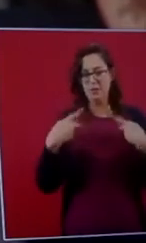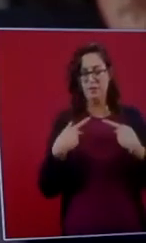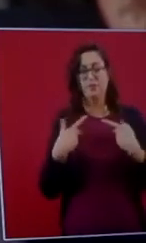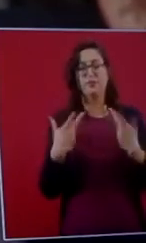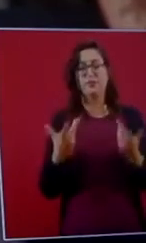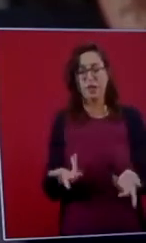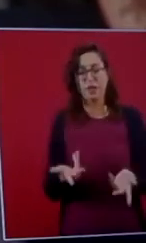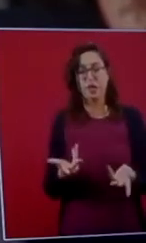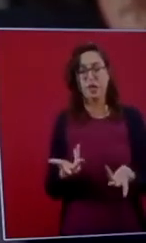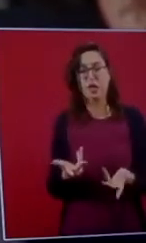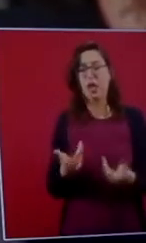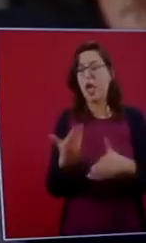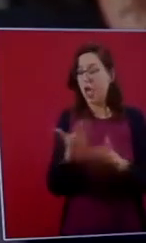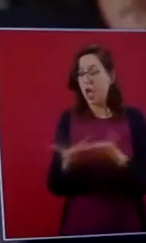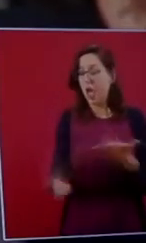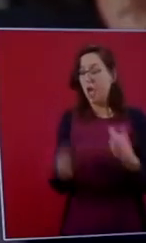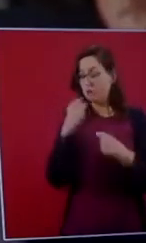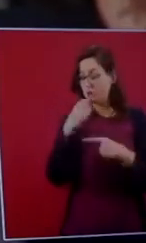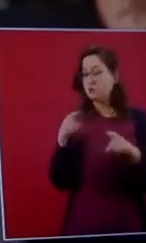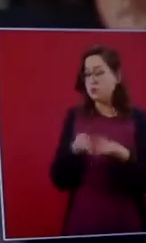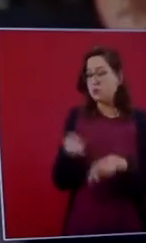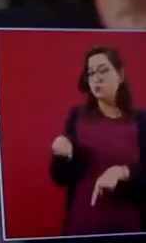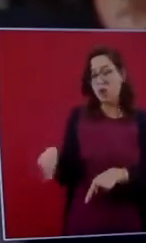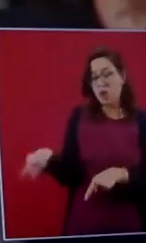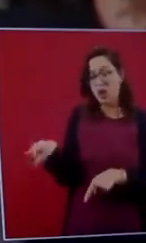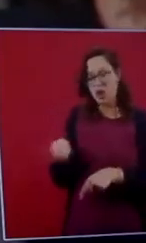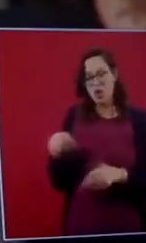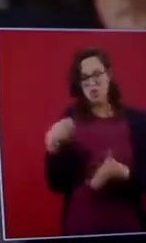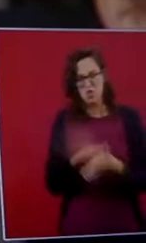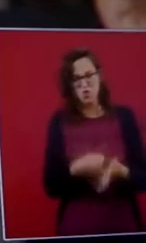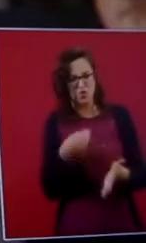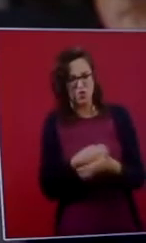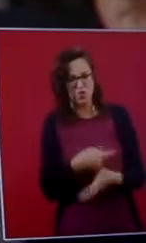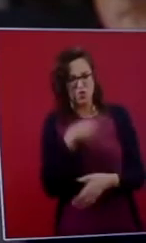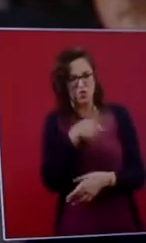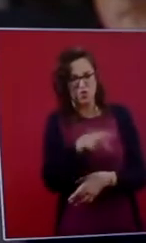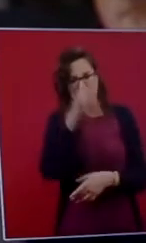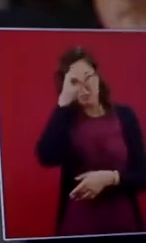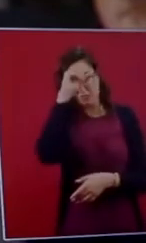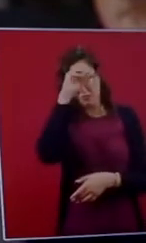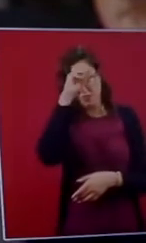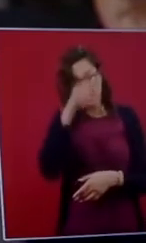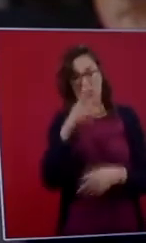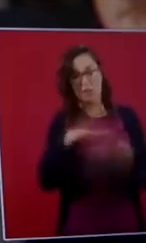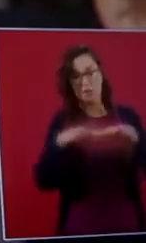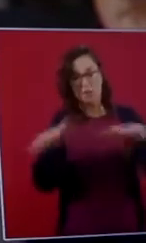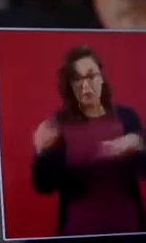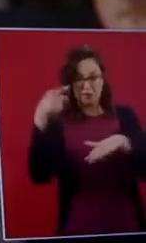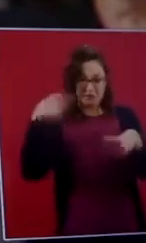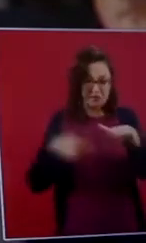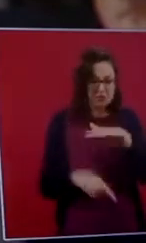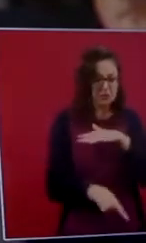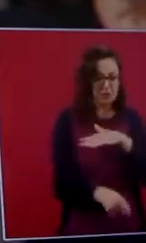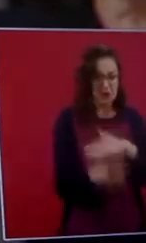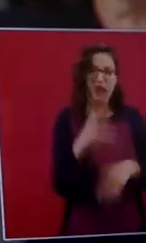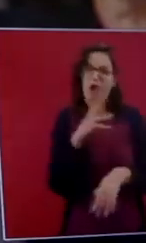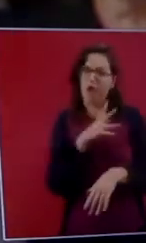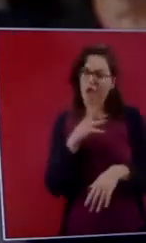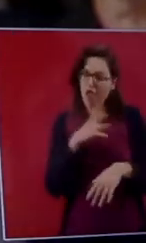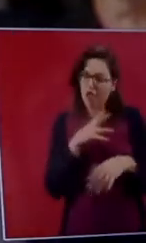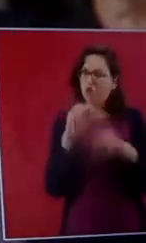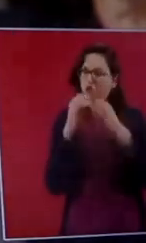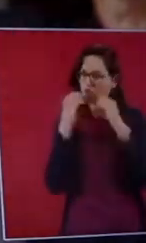pues desde luego la clasificación jurídica, que la clasificación jurídica puede modificarse si el juez de la